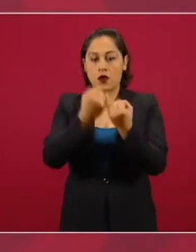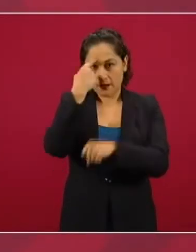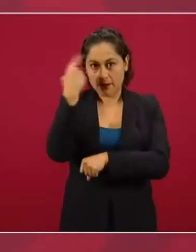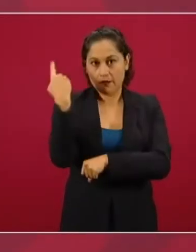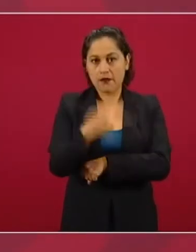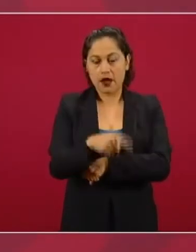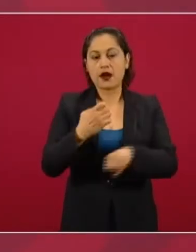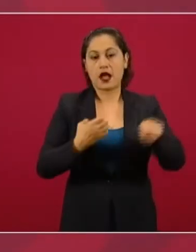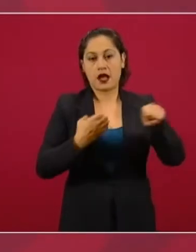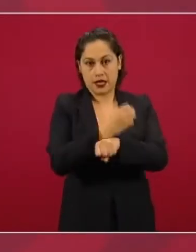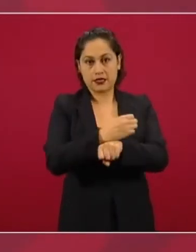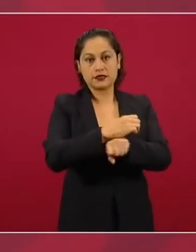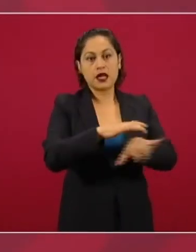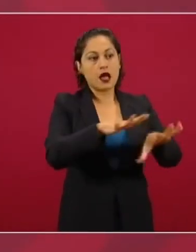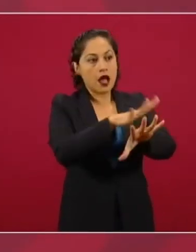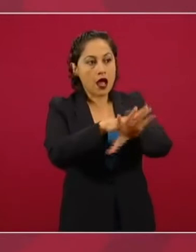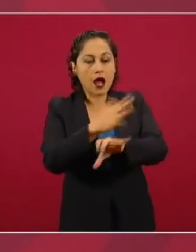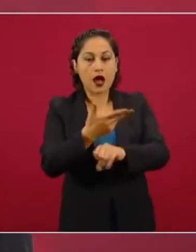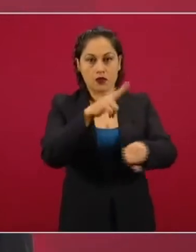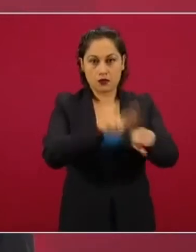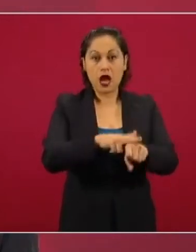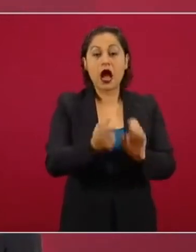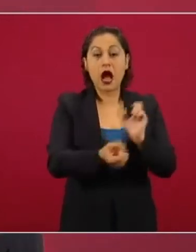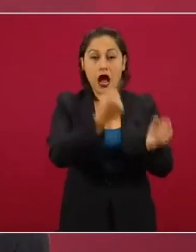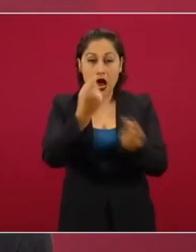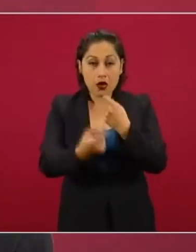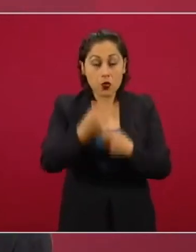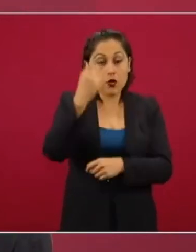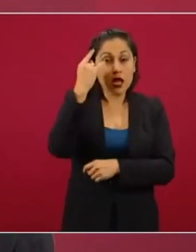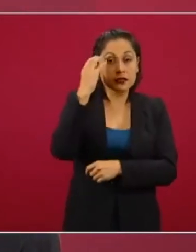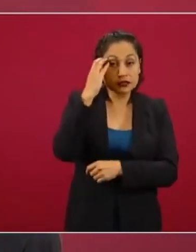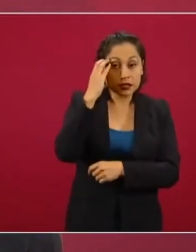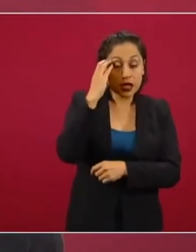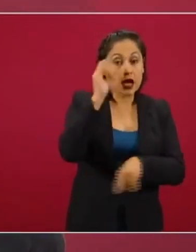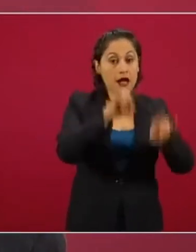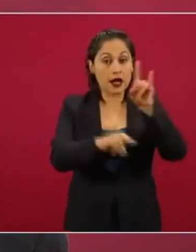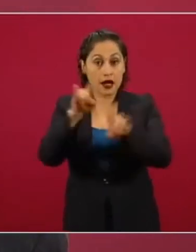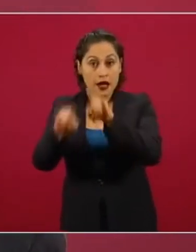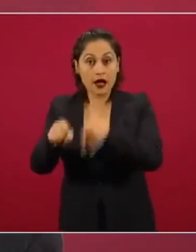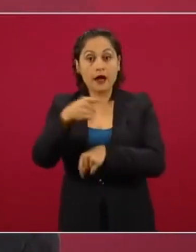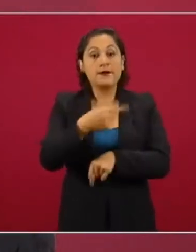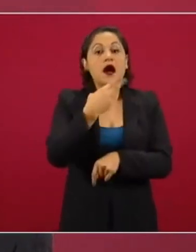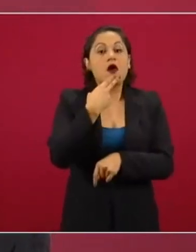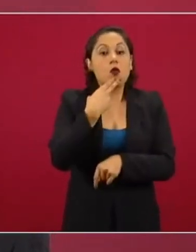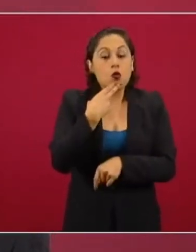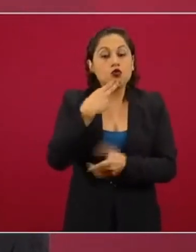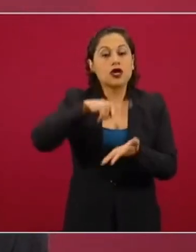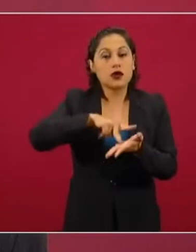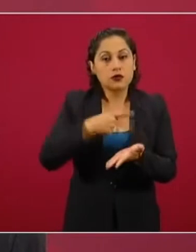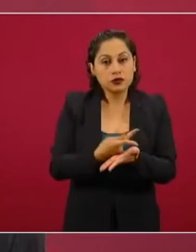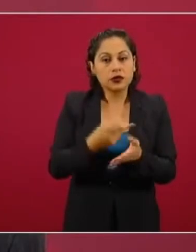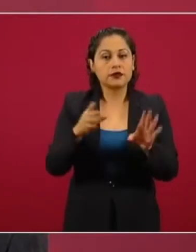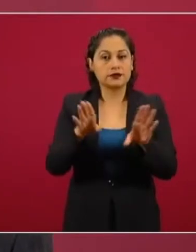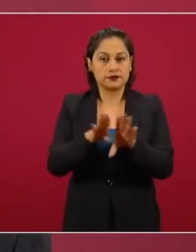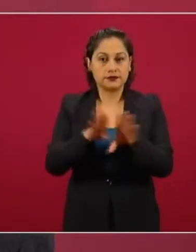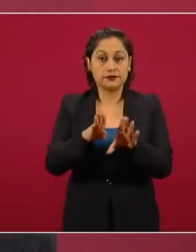adicional. Había algunas camas que todavía podían ser consideradas de reuso. Reuso nos referimos no a que se utilice